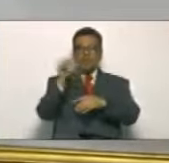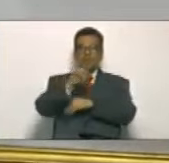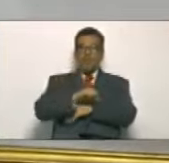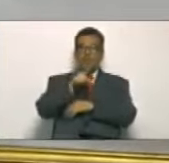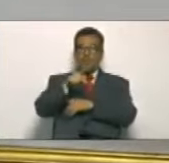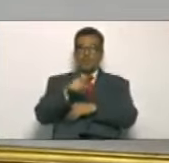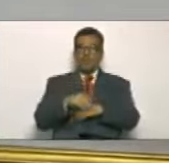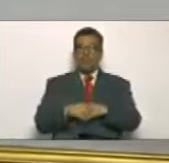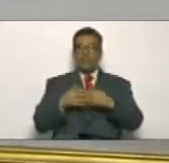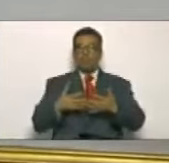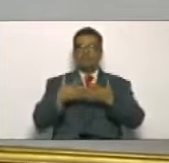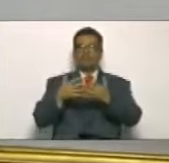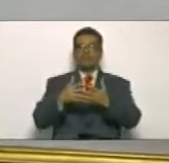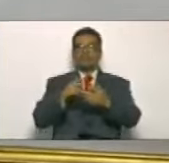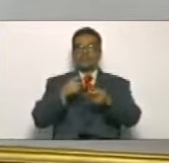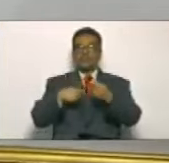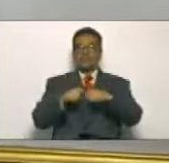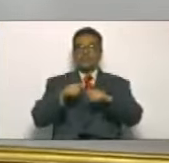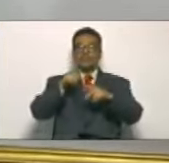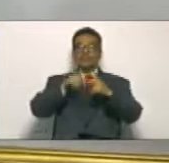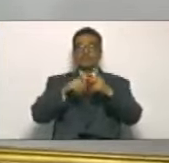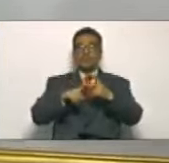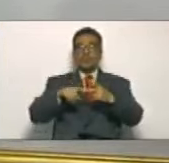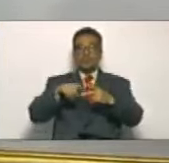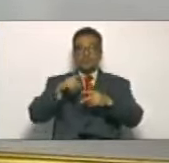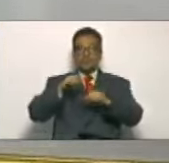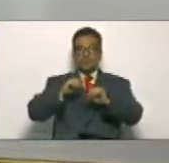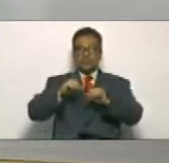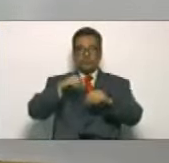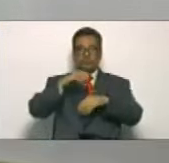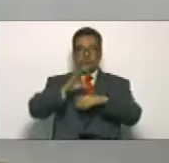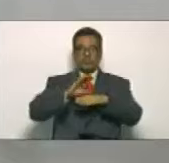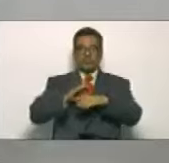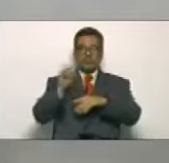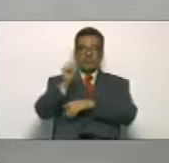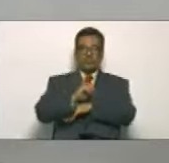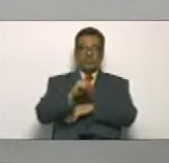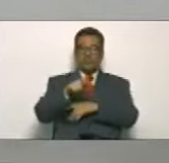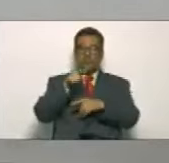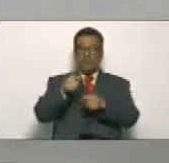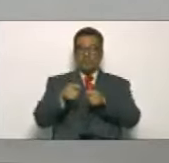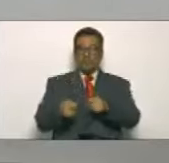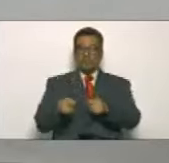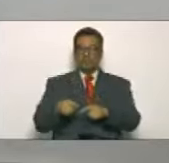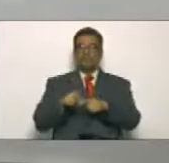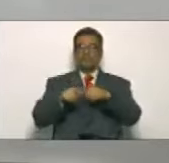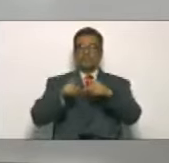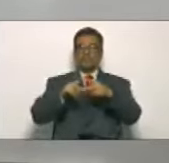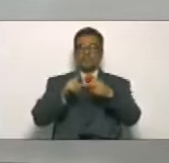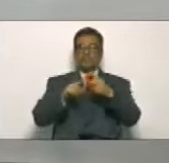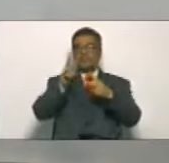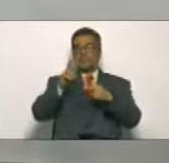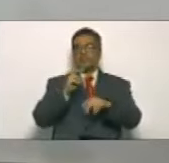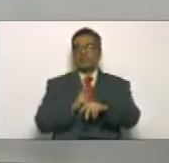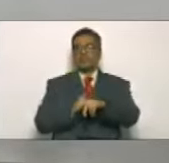le imprimimos a la contrarrevolución y al imperialismo norteamericano que intentó derrocarnos? Después una segunda